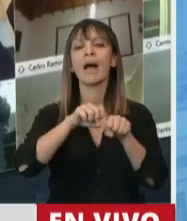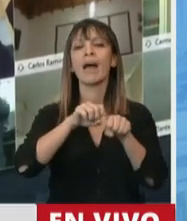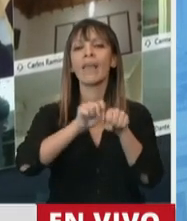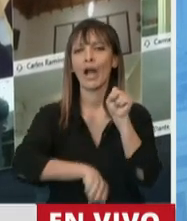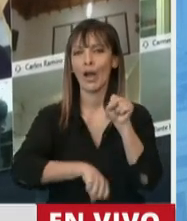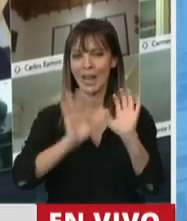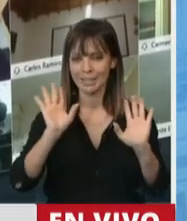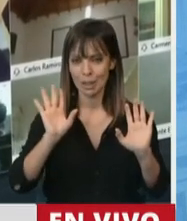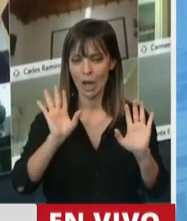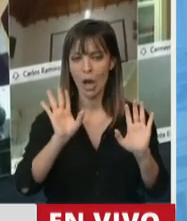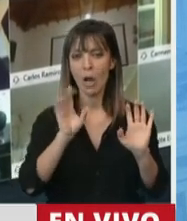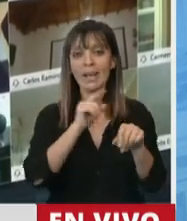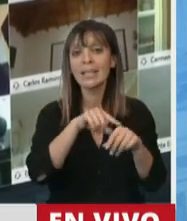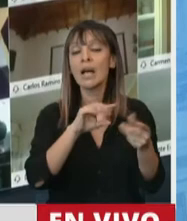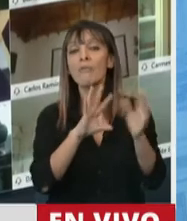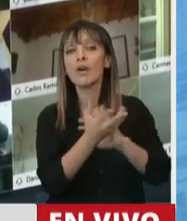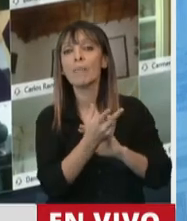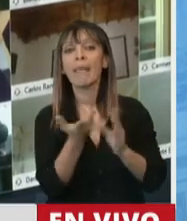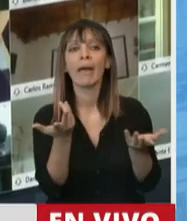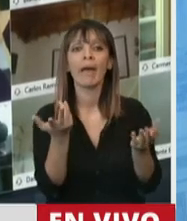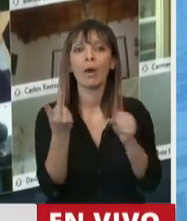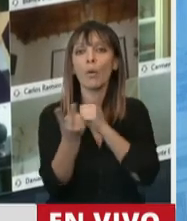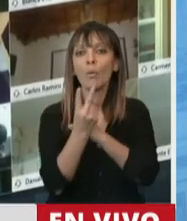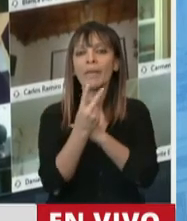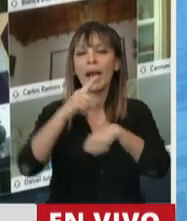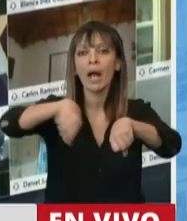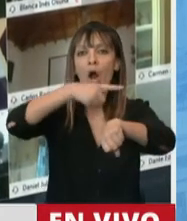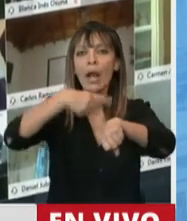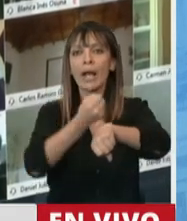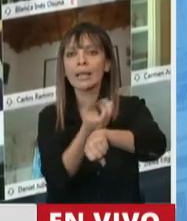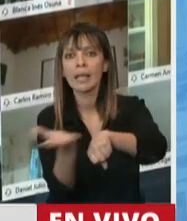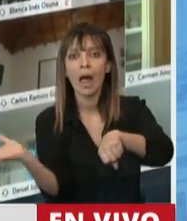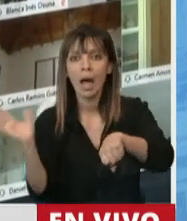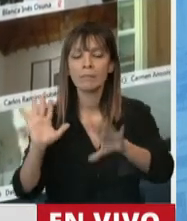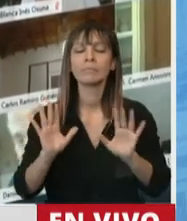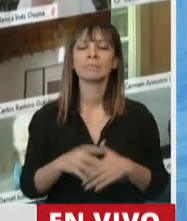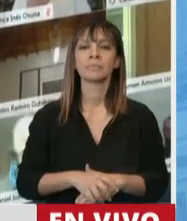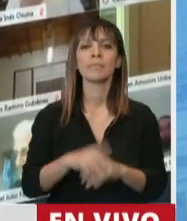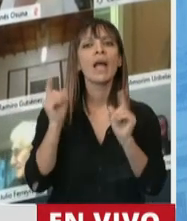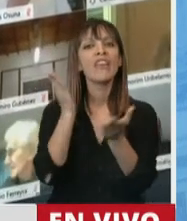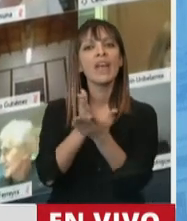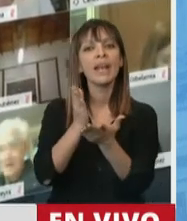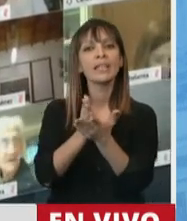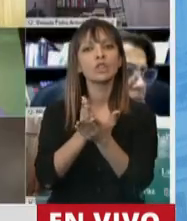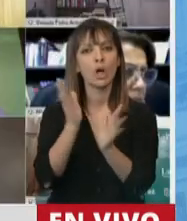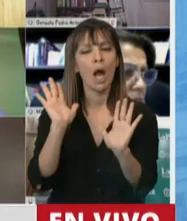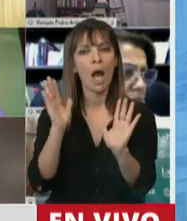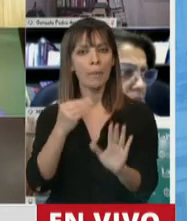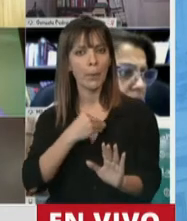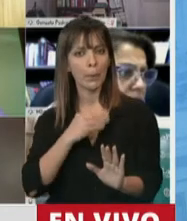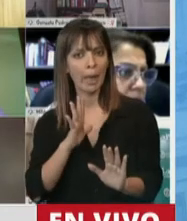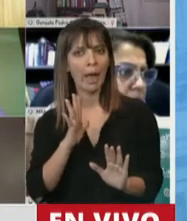que implica resguardar la jornada de trabajo, el derecho a la voluntariedad y a